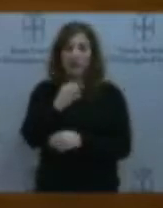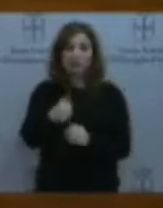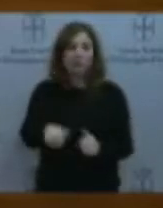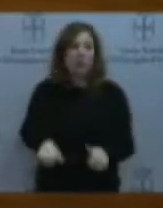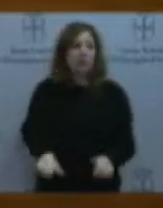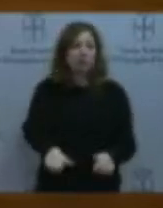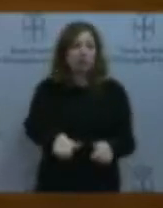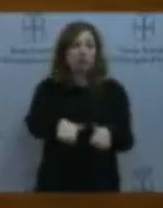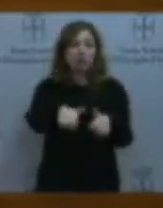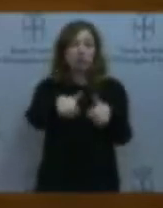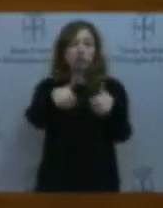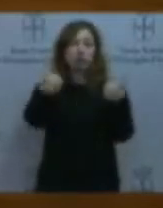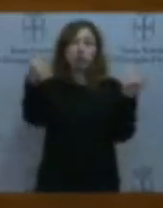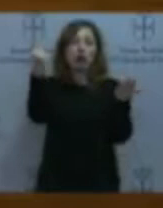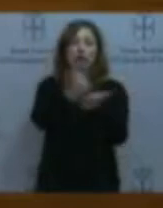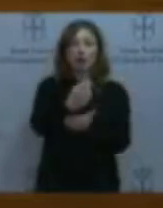sus casas.